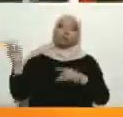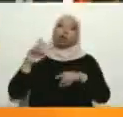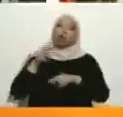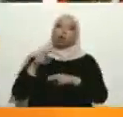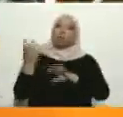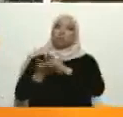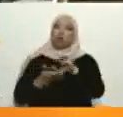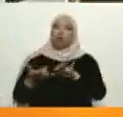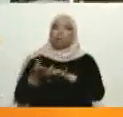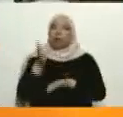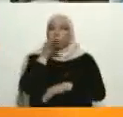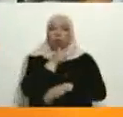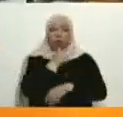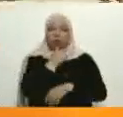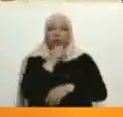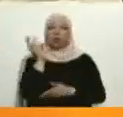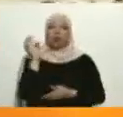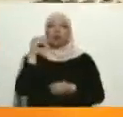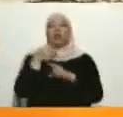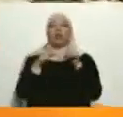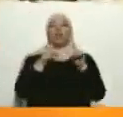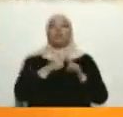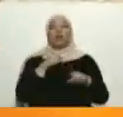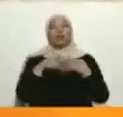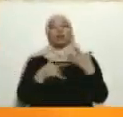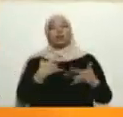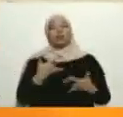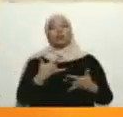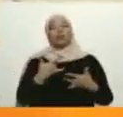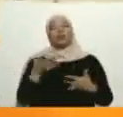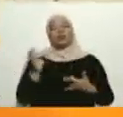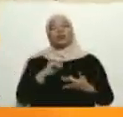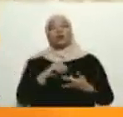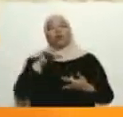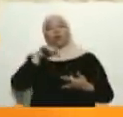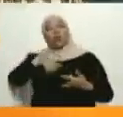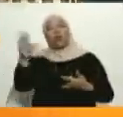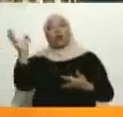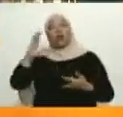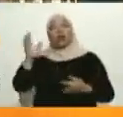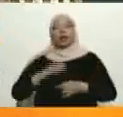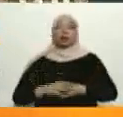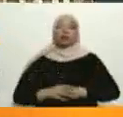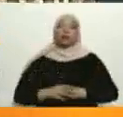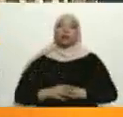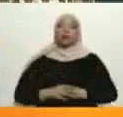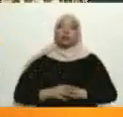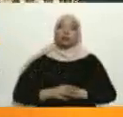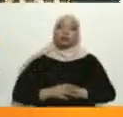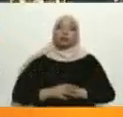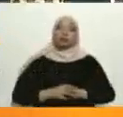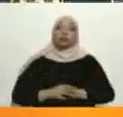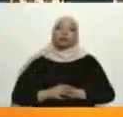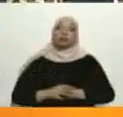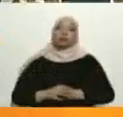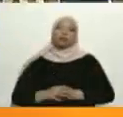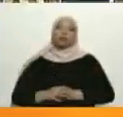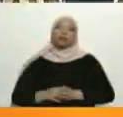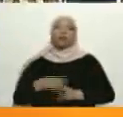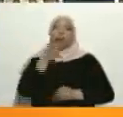ningún problema y después se incorporaban a los diferentes me tumba en Caracas Así que vicepresidenta